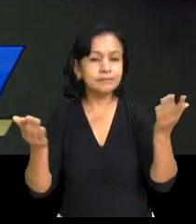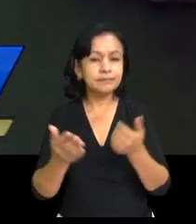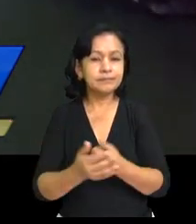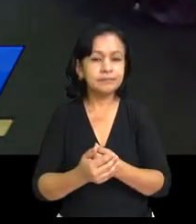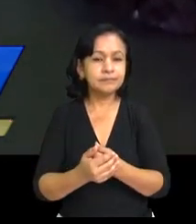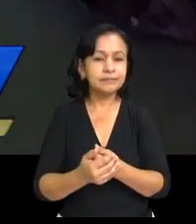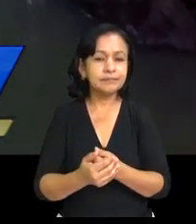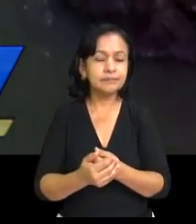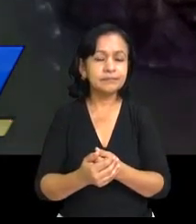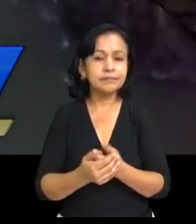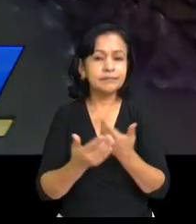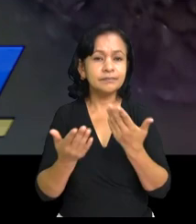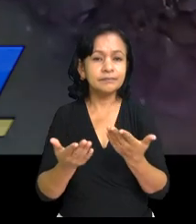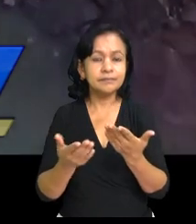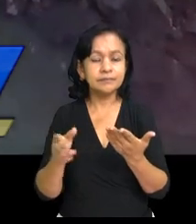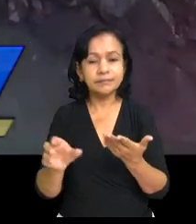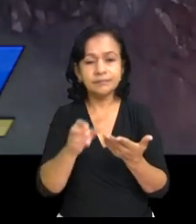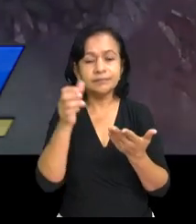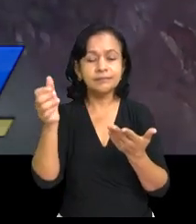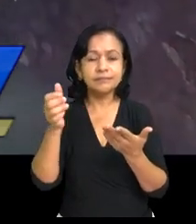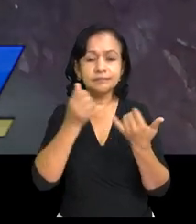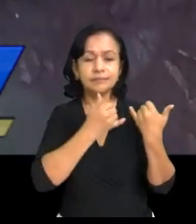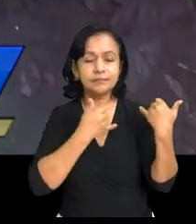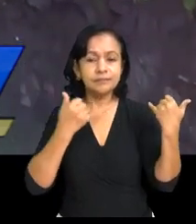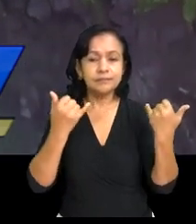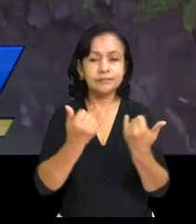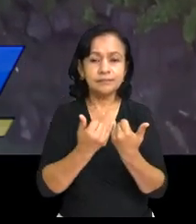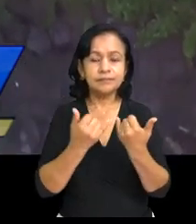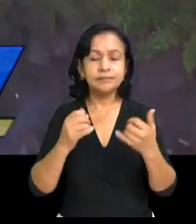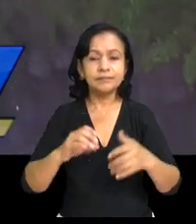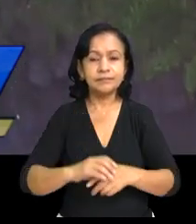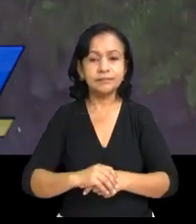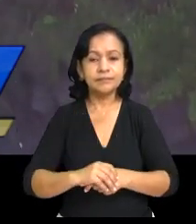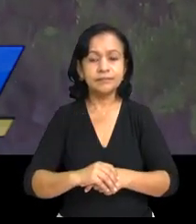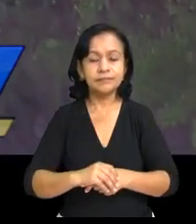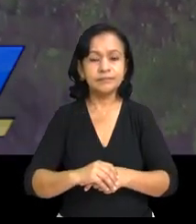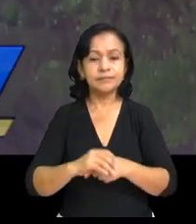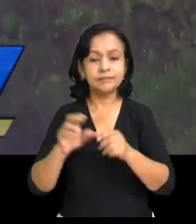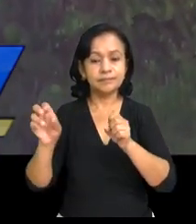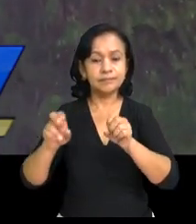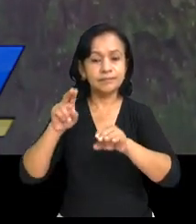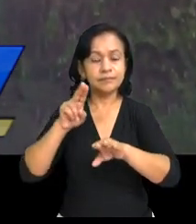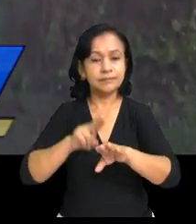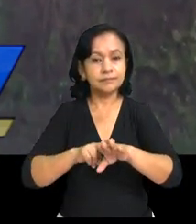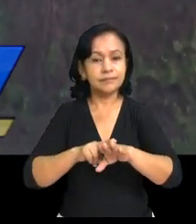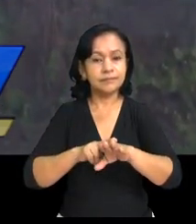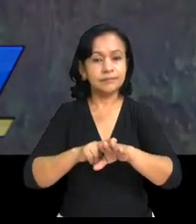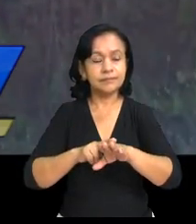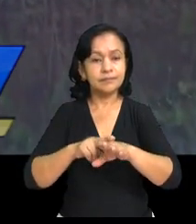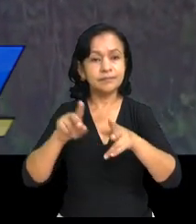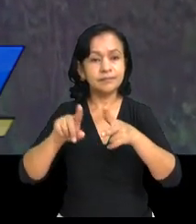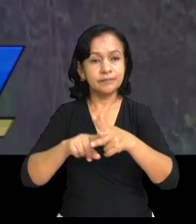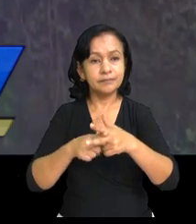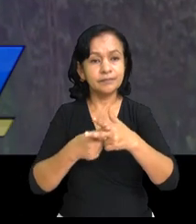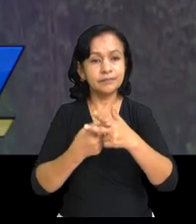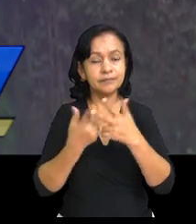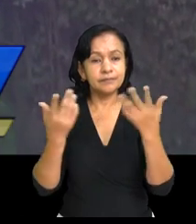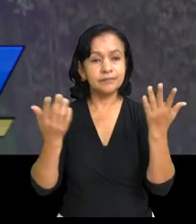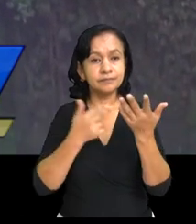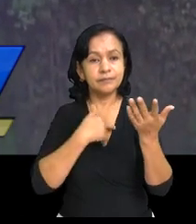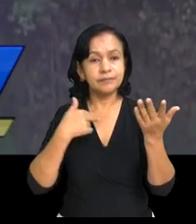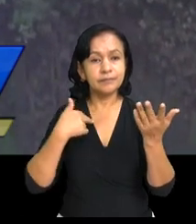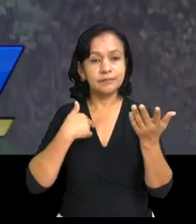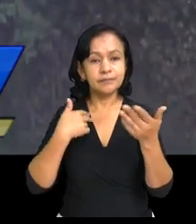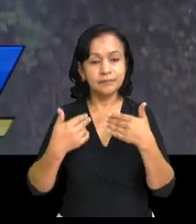el terreno, con otras instituciones del Gobierno de Reconciliación y Unidad Nacional, a partir de esa expertise que ustedes